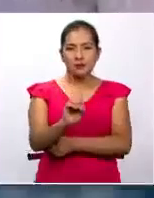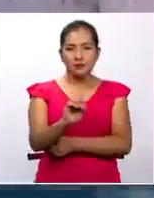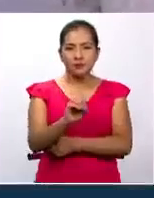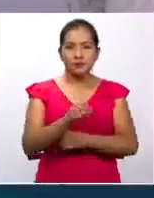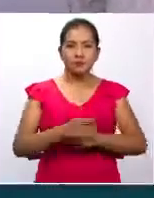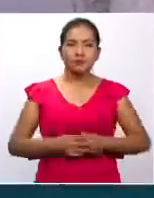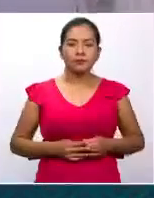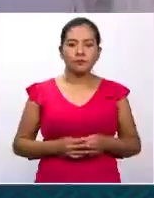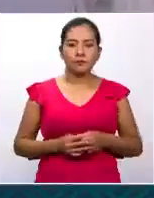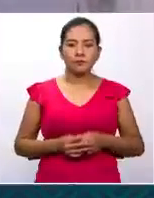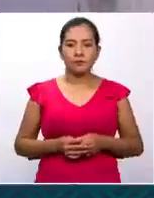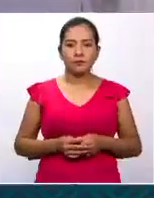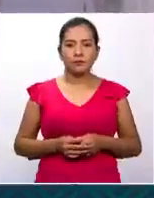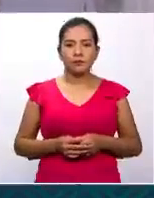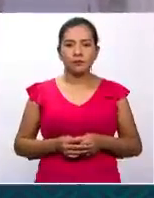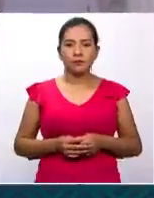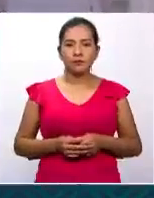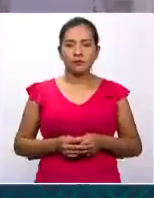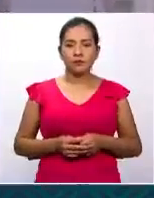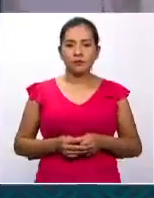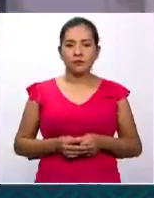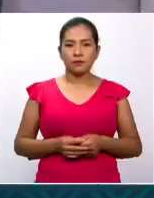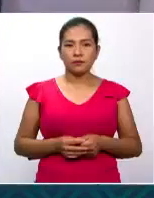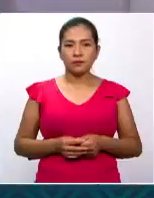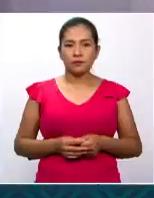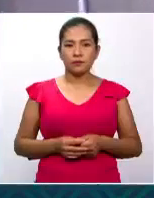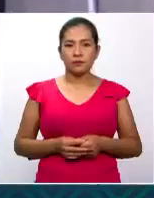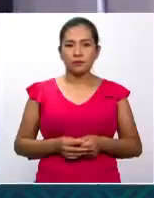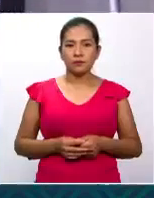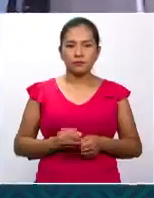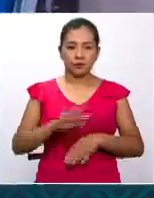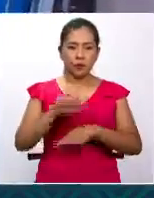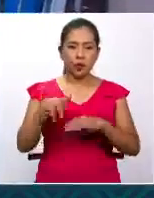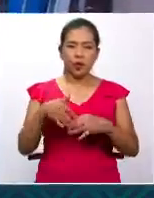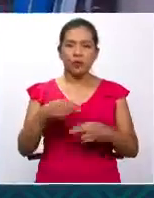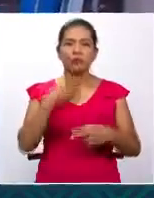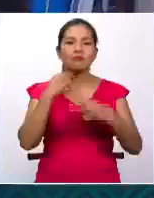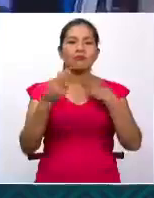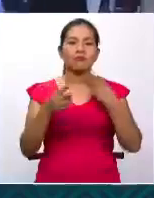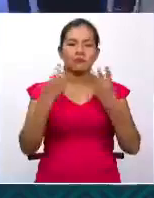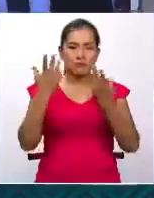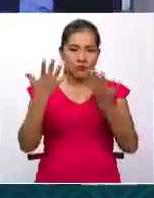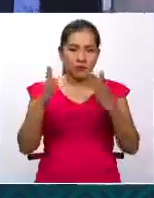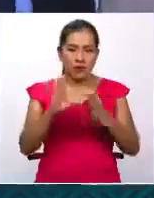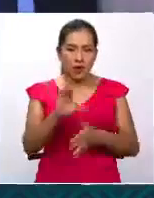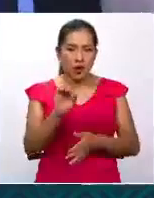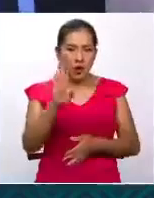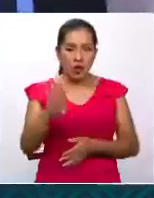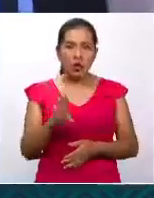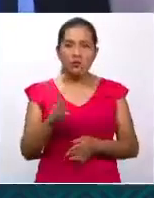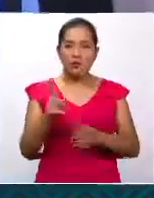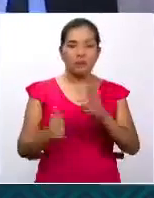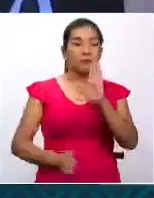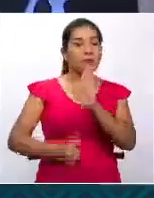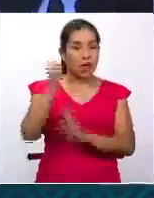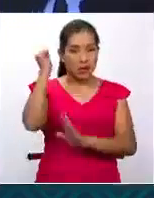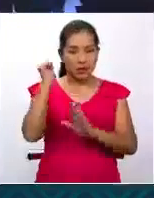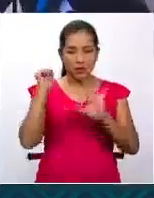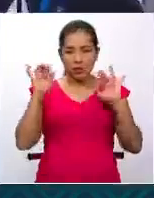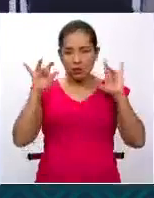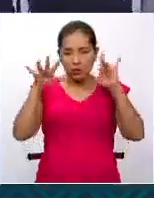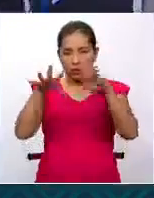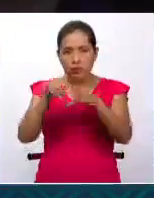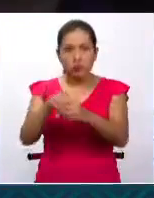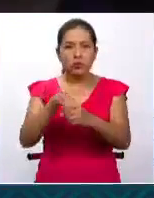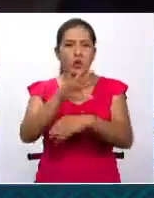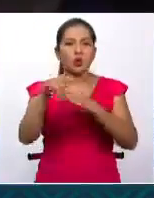El pueblo unido jamás será vencido. La Central Obrera Boliviana, máxima instancia que aglutina a los